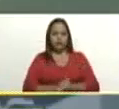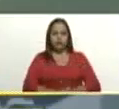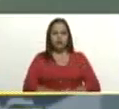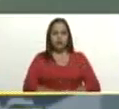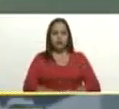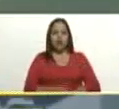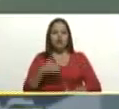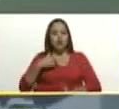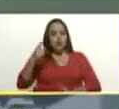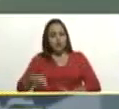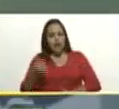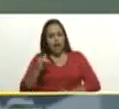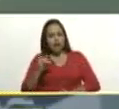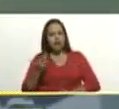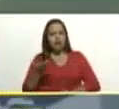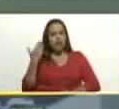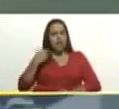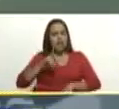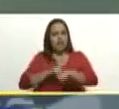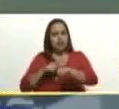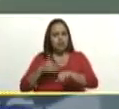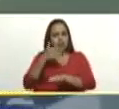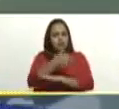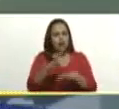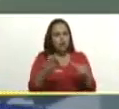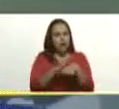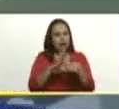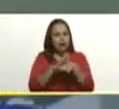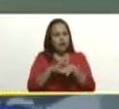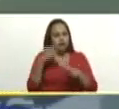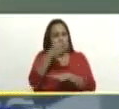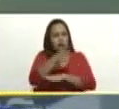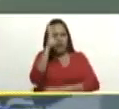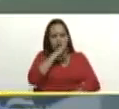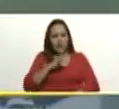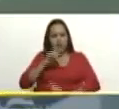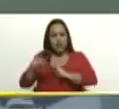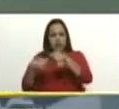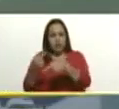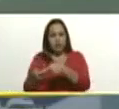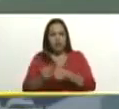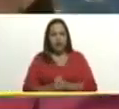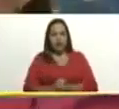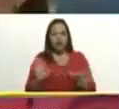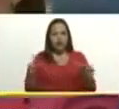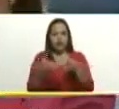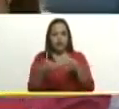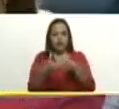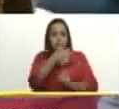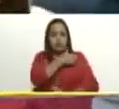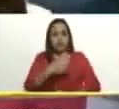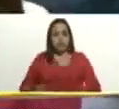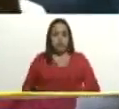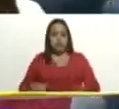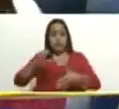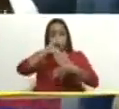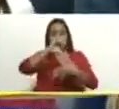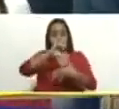Estaba yo todavía en Brasil el martes después de la cumbre de presidentes